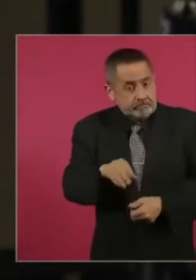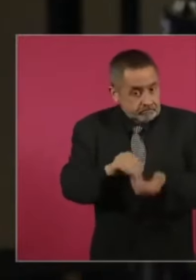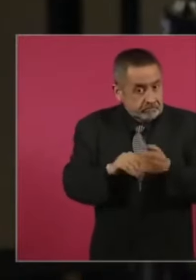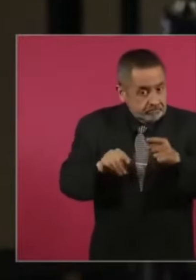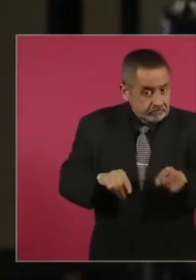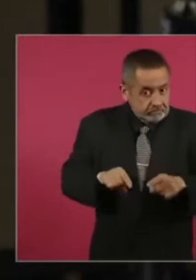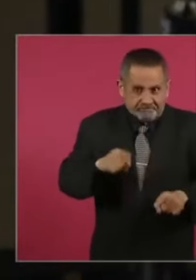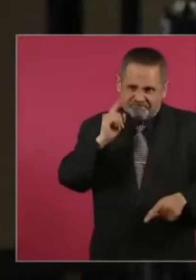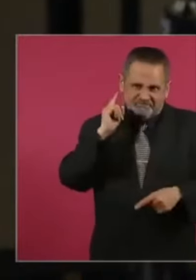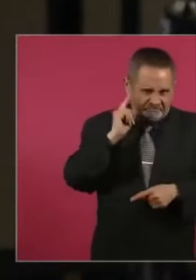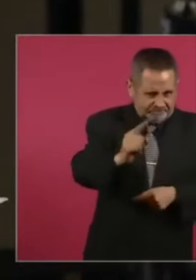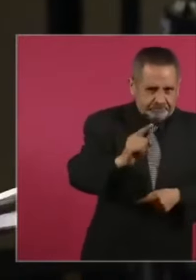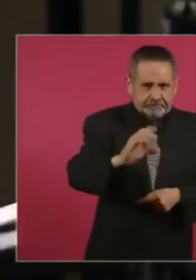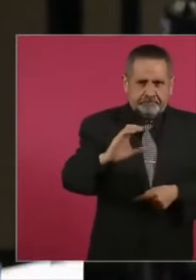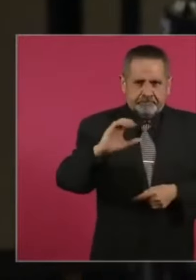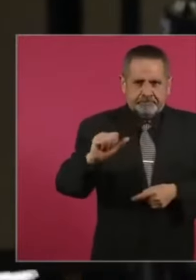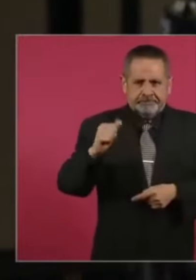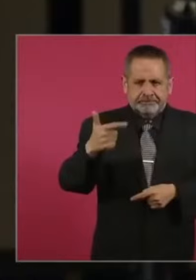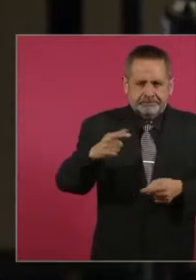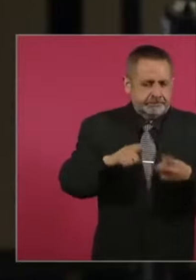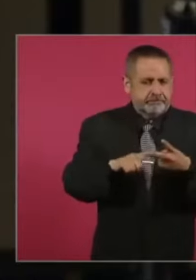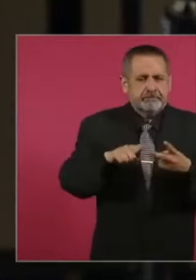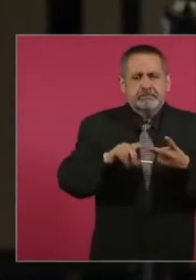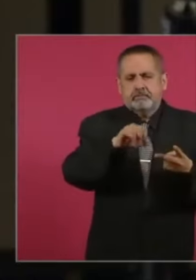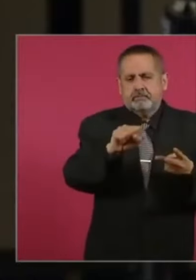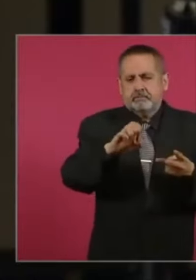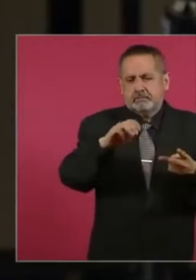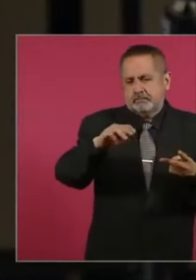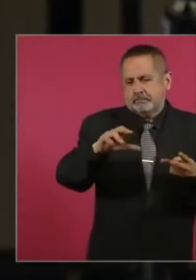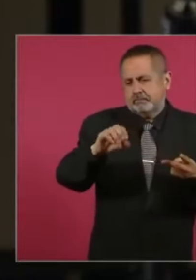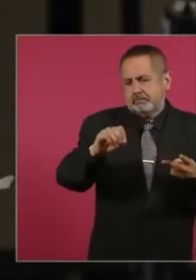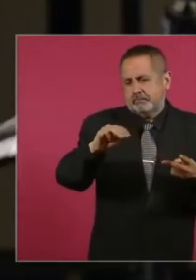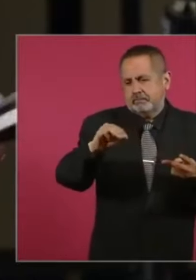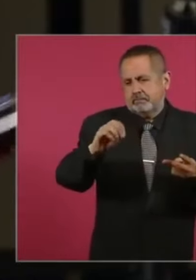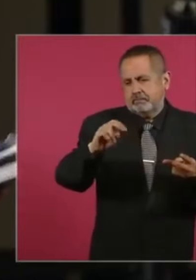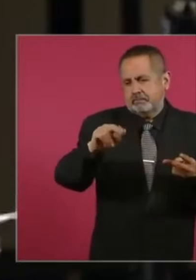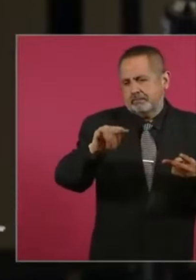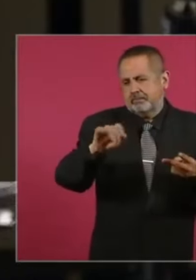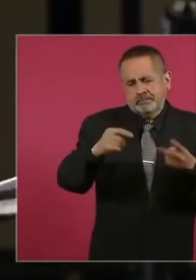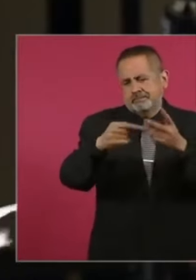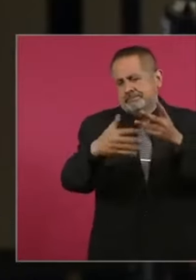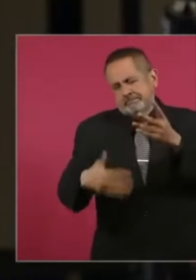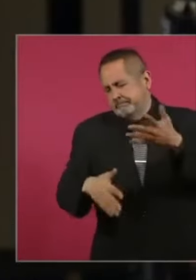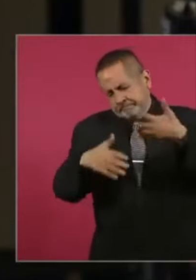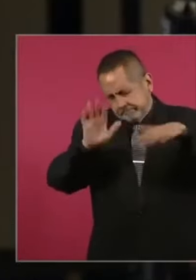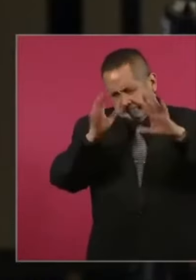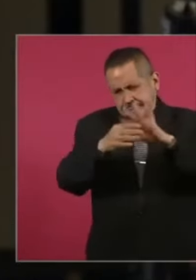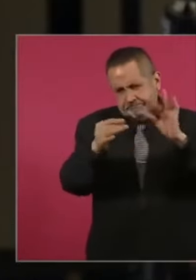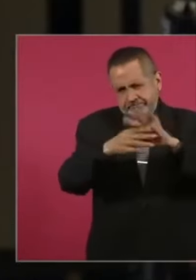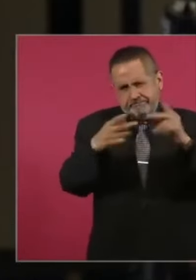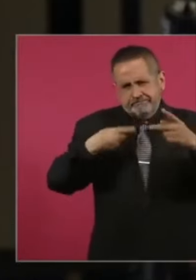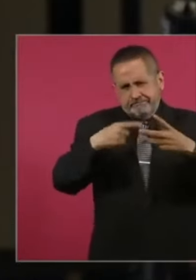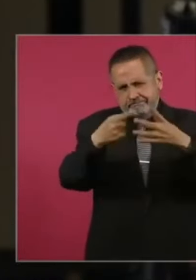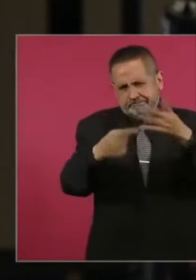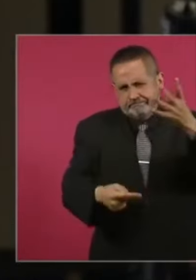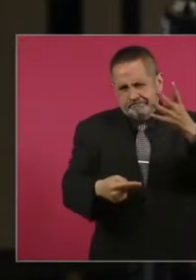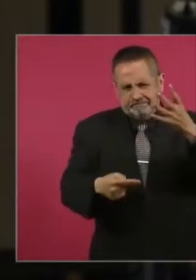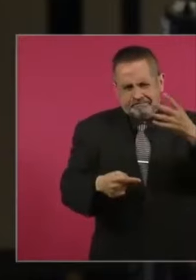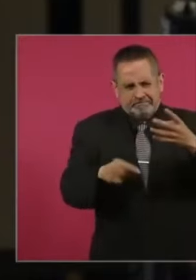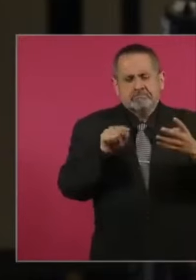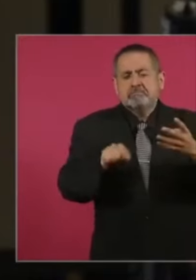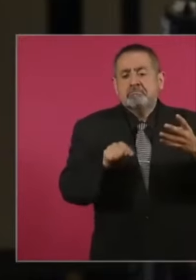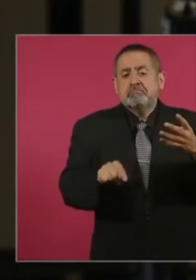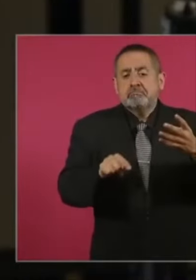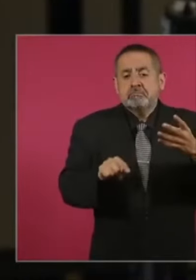al mismo Carlos Salinas de Gortari, a José María Córdoba Montoya. Bueno, hay más personajes, hasta uno que ya está por